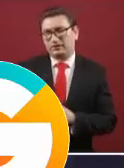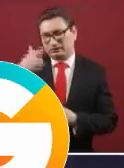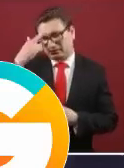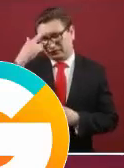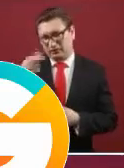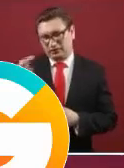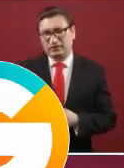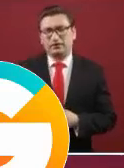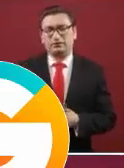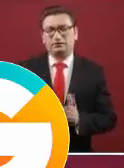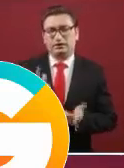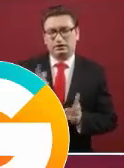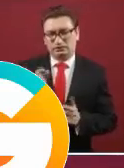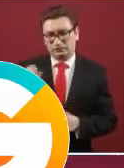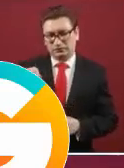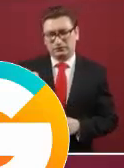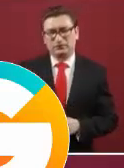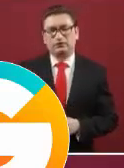pero